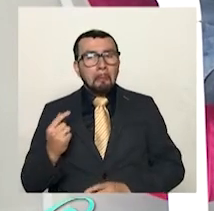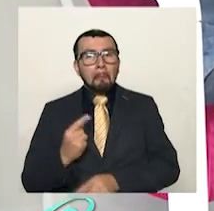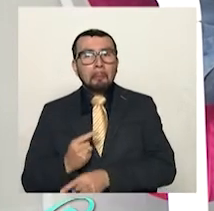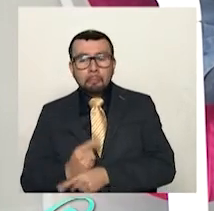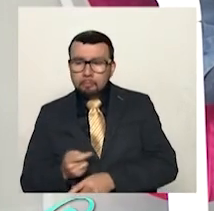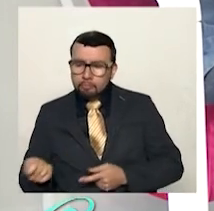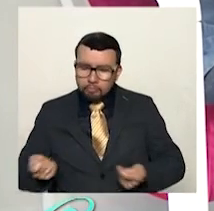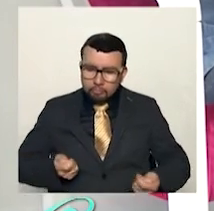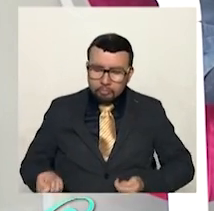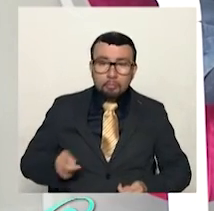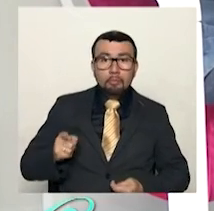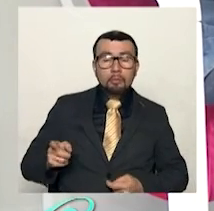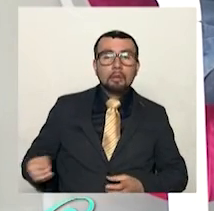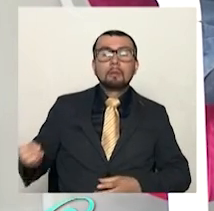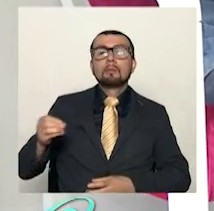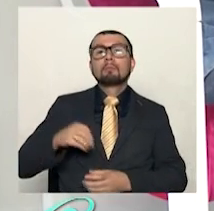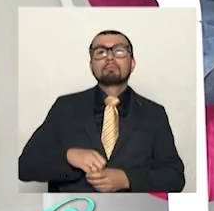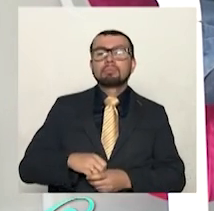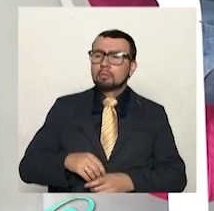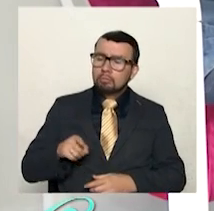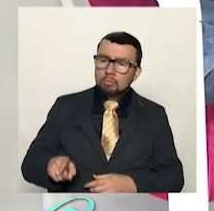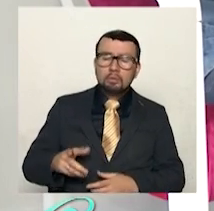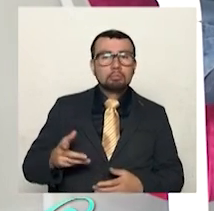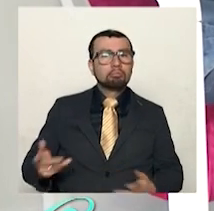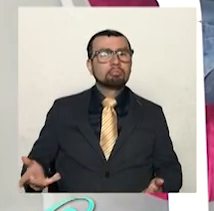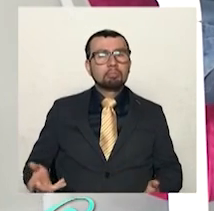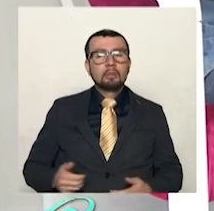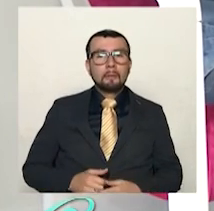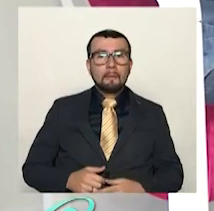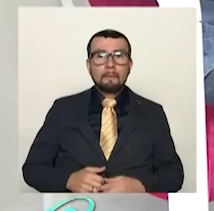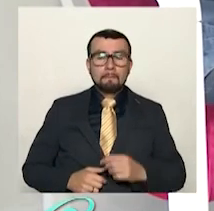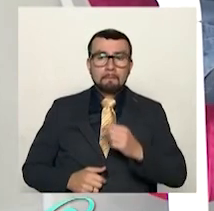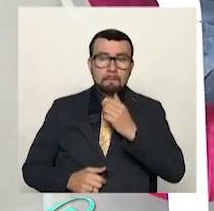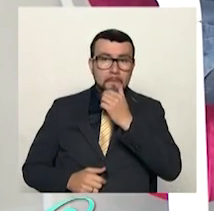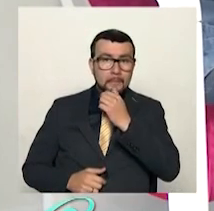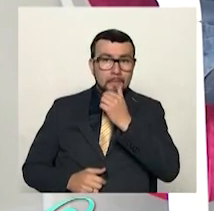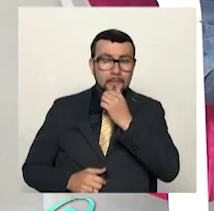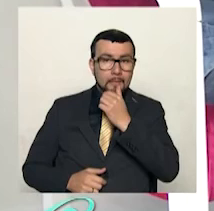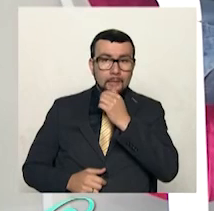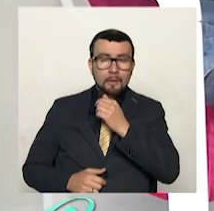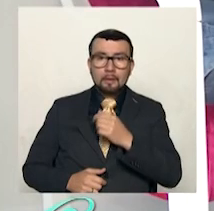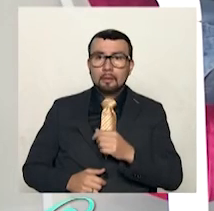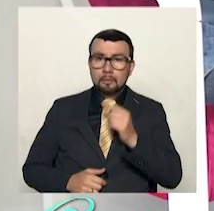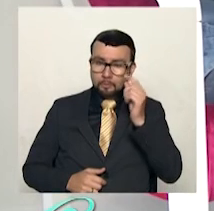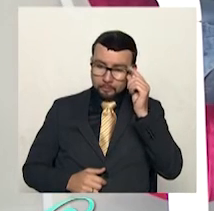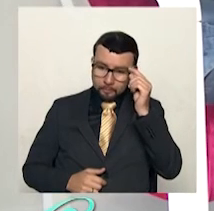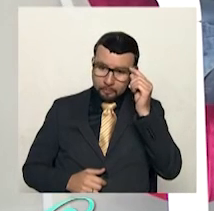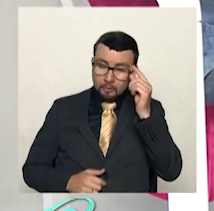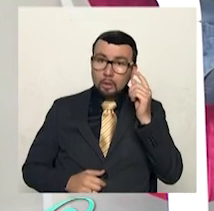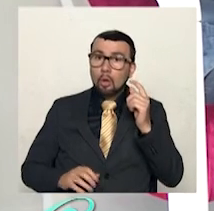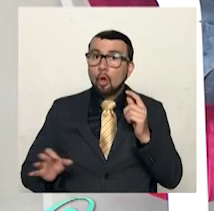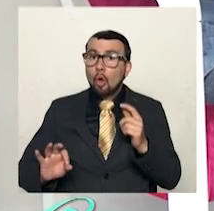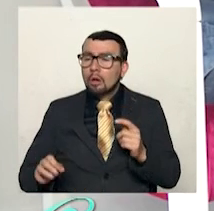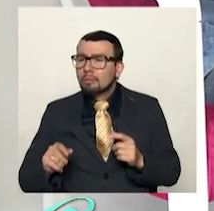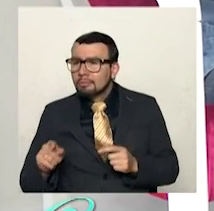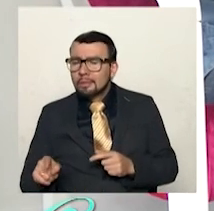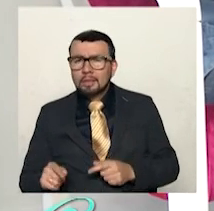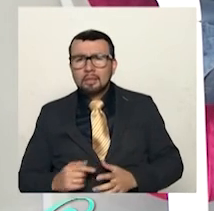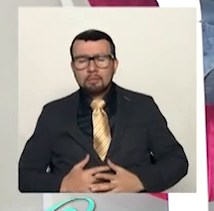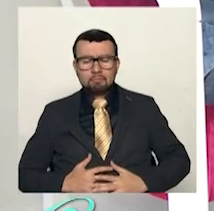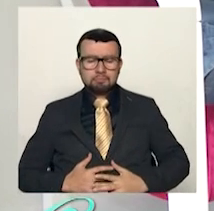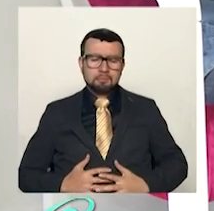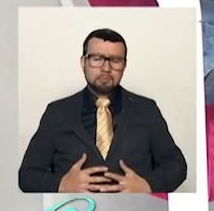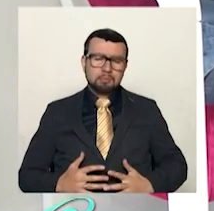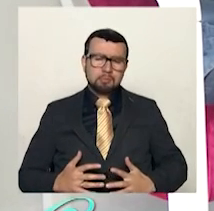apendicitis o de la piedra en la vesícula o en el del riñón o el de la endometriosis o el de los ganglios inflamados del